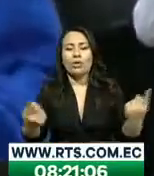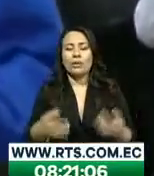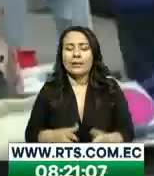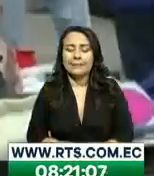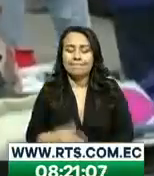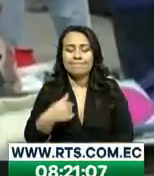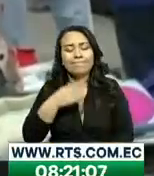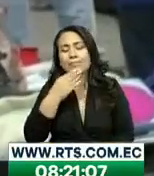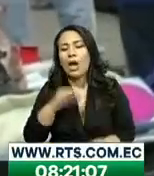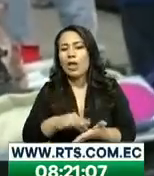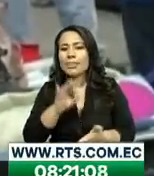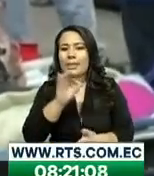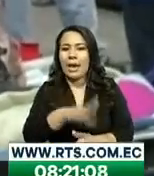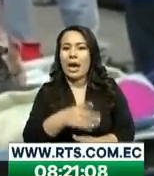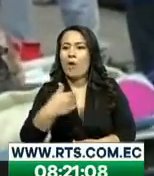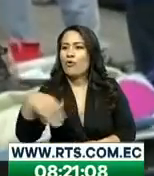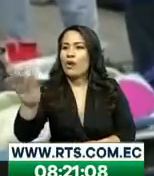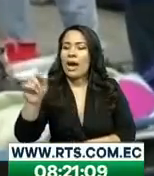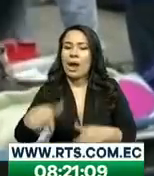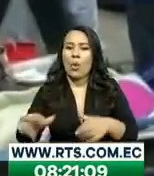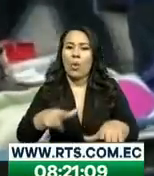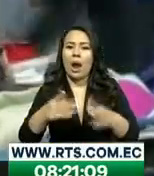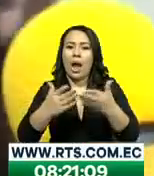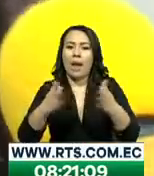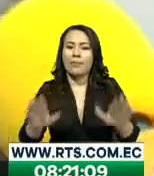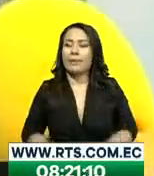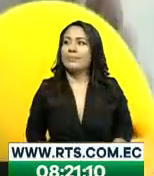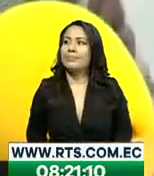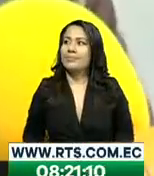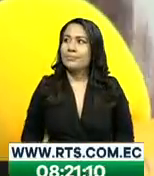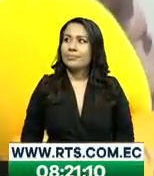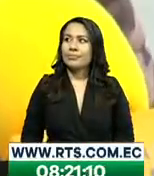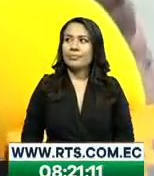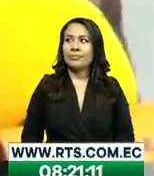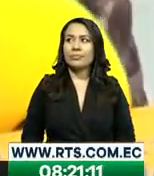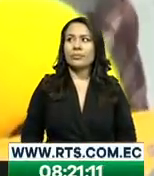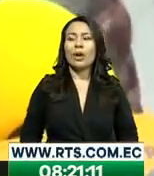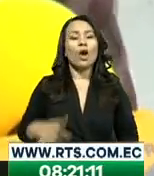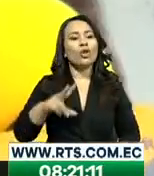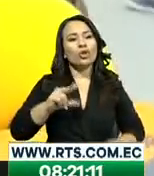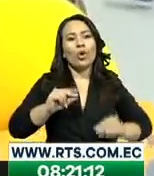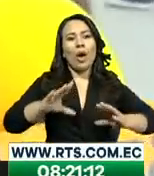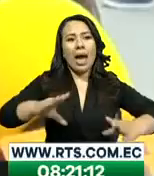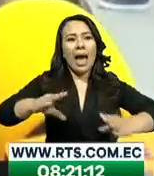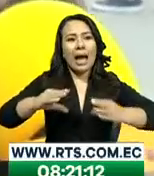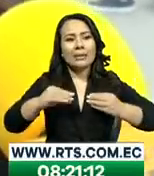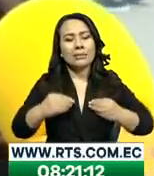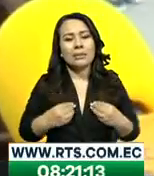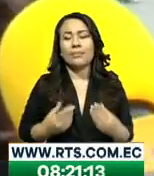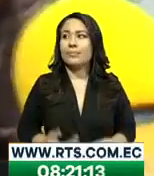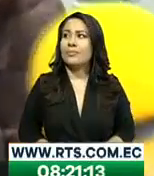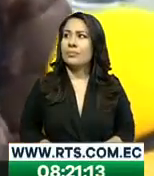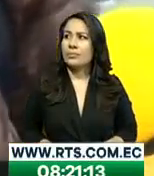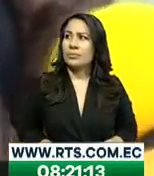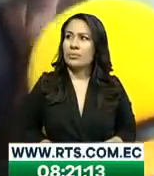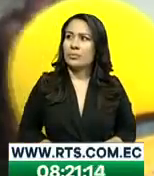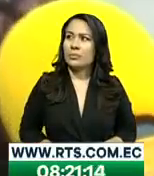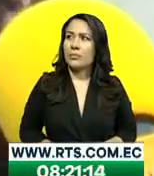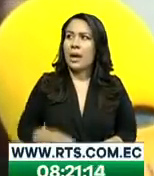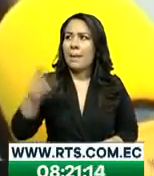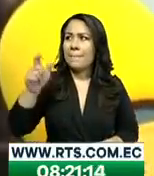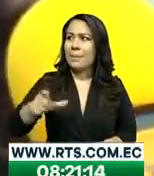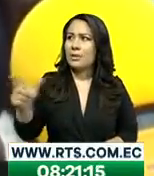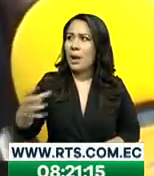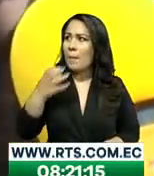empuja a salir del sitio que un día les abrió las puertas. No me parece que sea justo de que tengan que tomar represalia